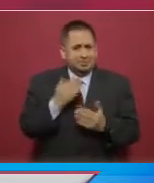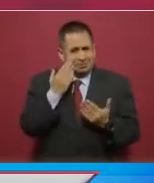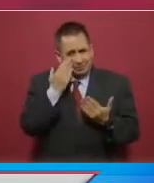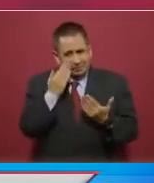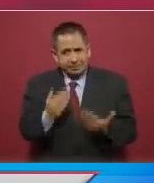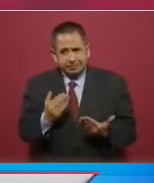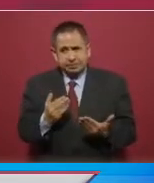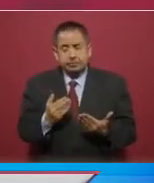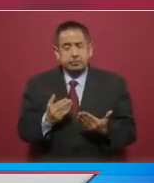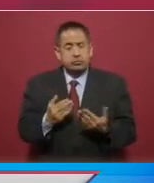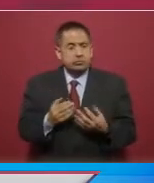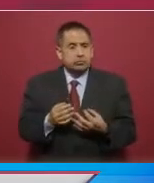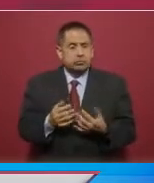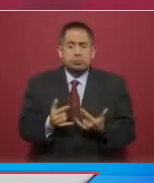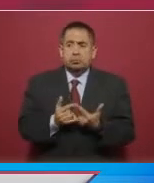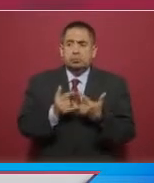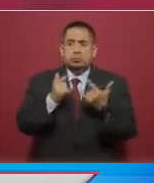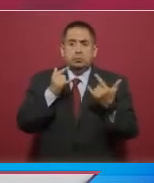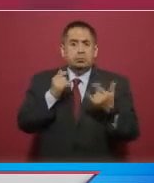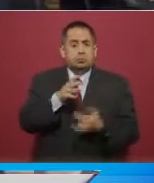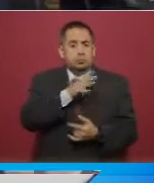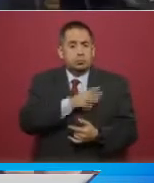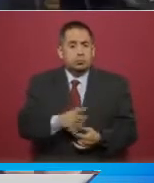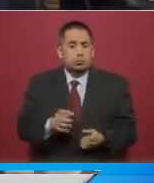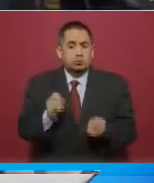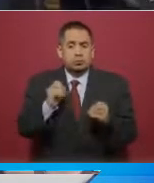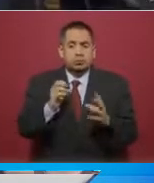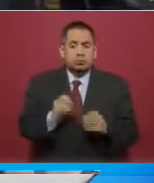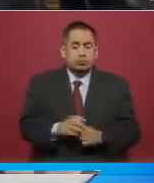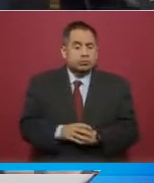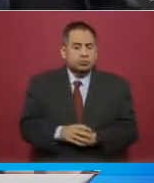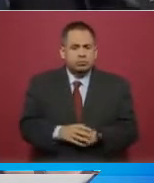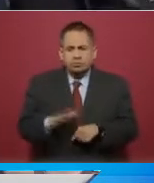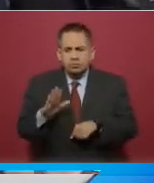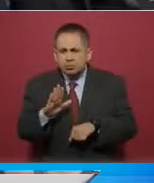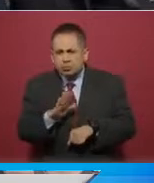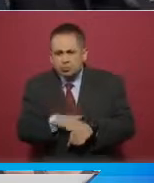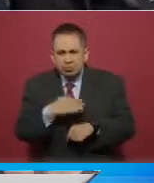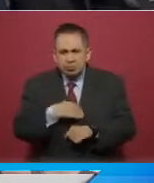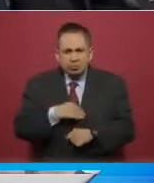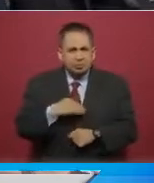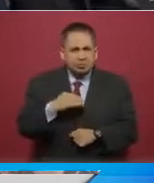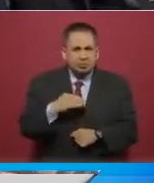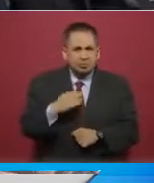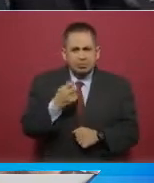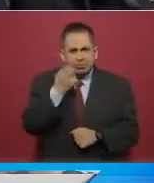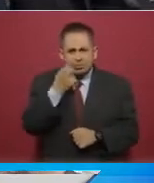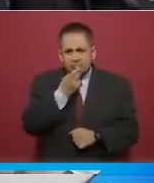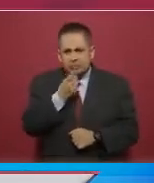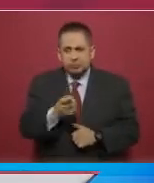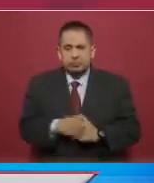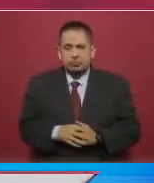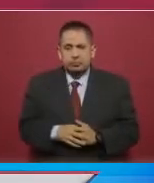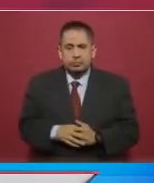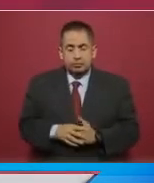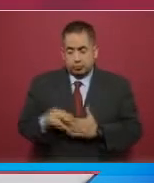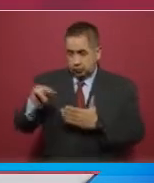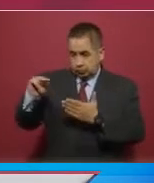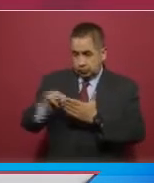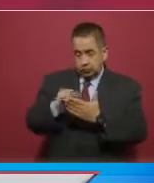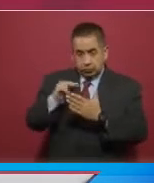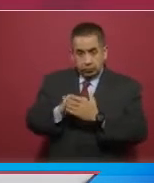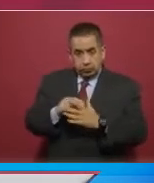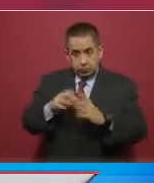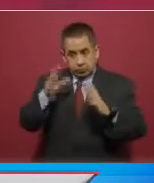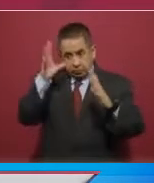podría decir histórico. Es un hecho histórico la firma de este acuerdo con la Organización de las Naciones Unidas rumbo a la paz y la